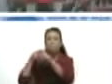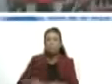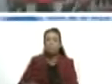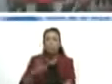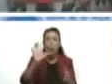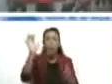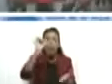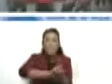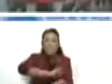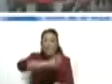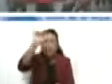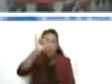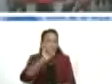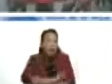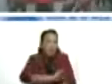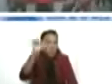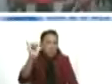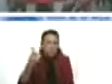Internacional.